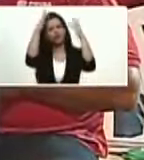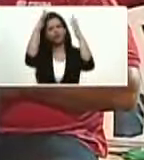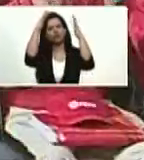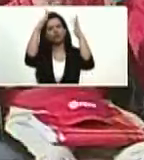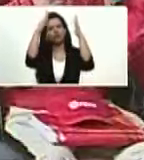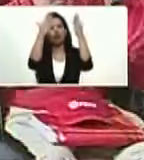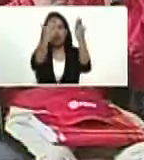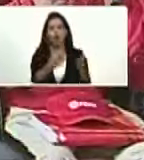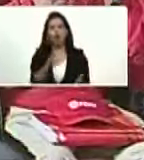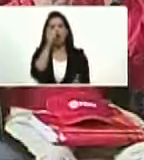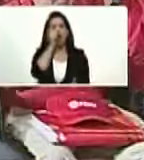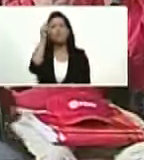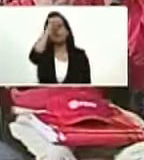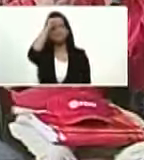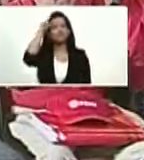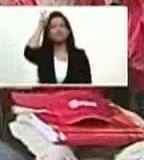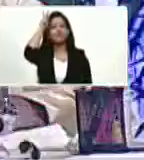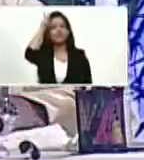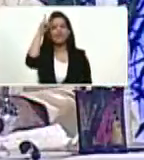¡Evo, Evo, Evo, Evo!